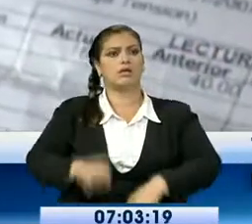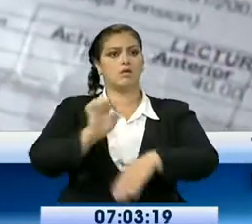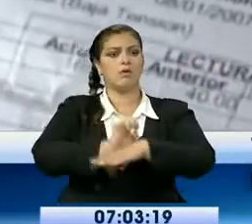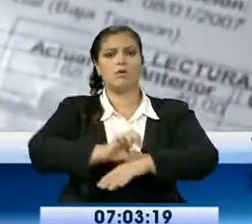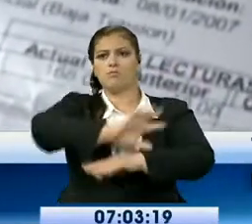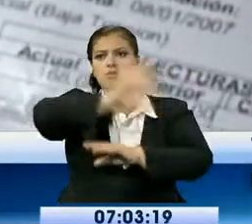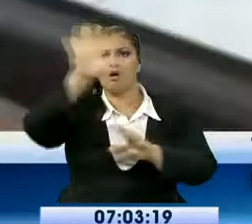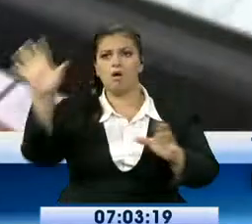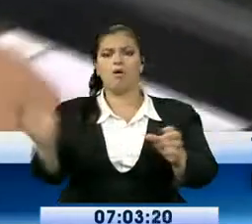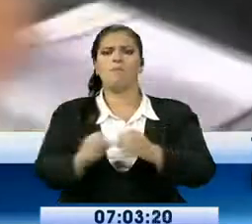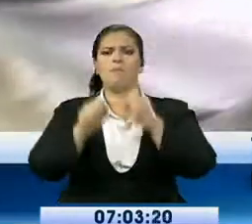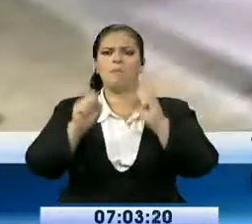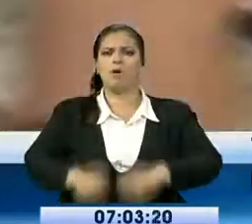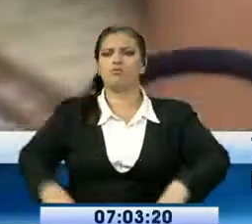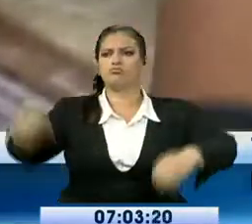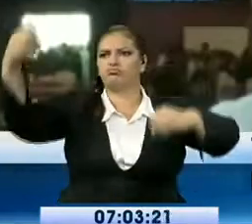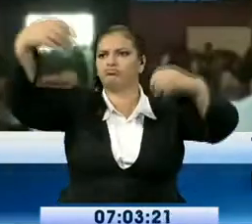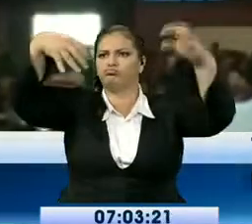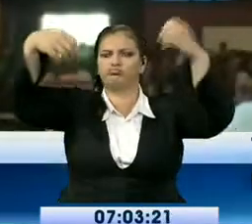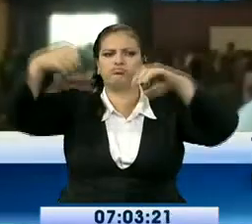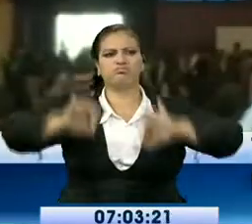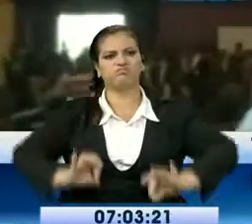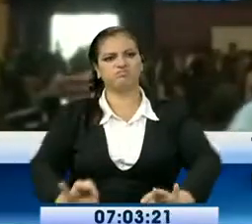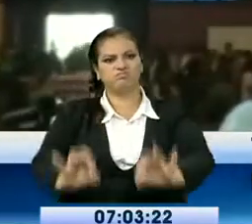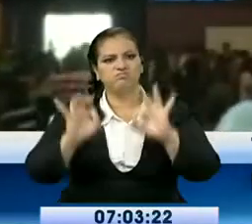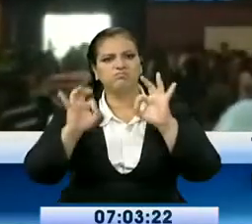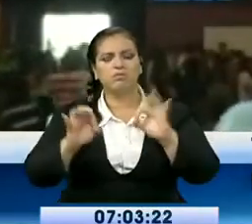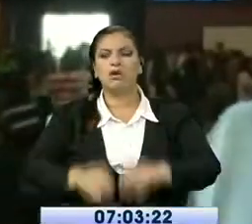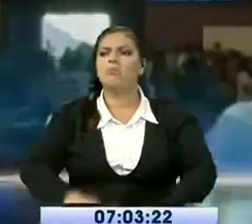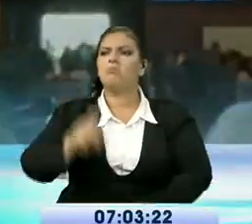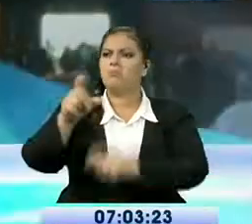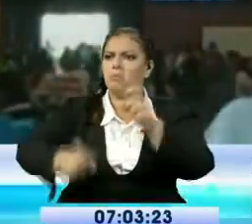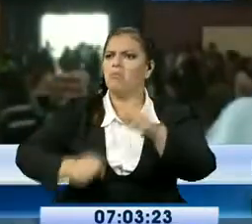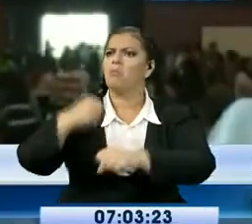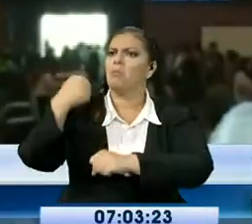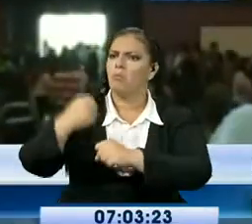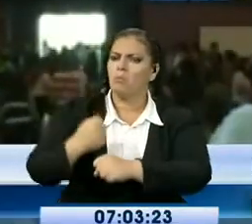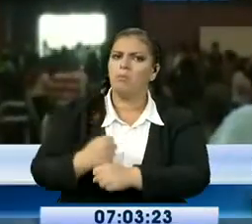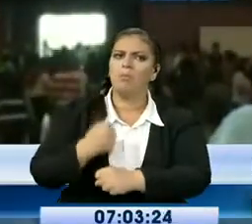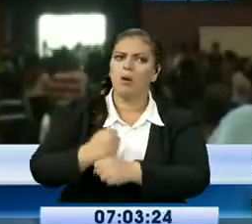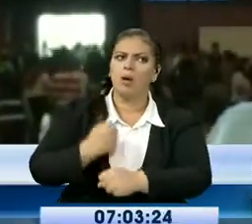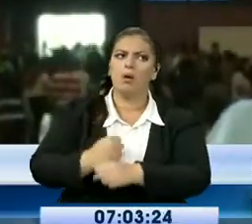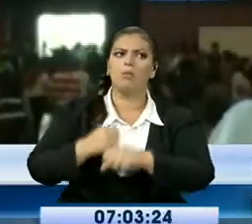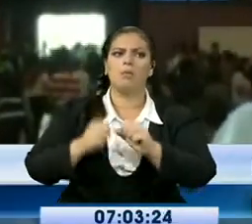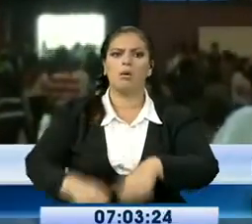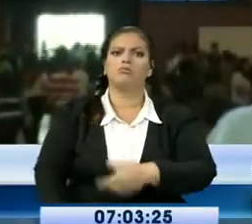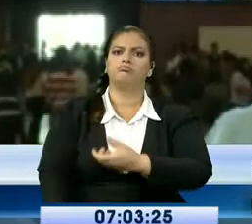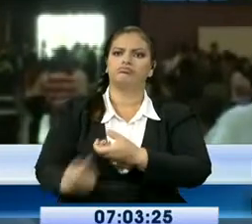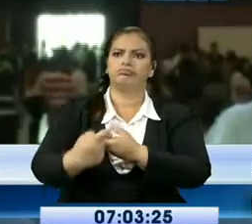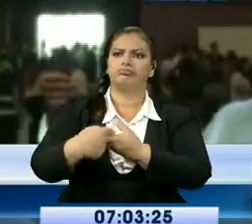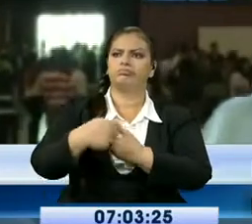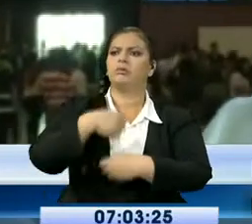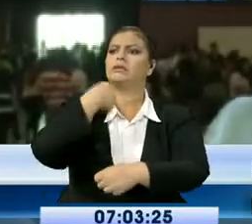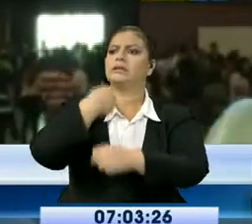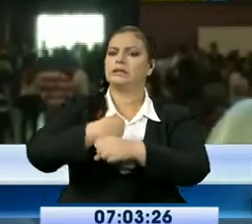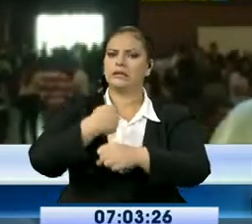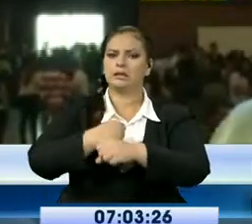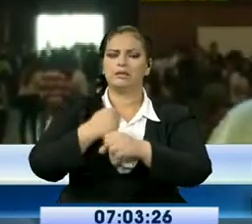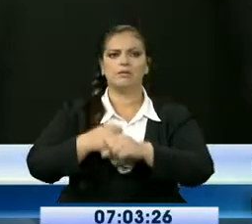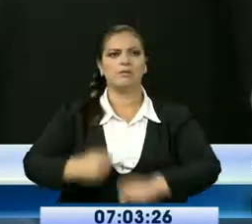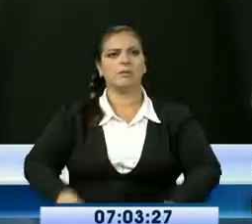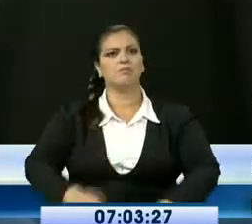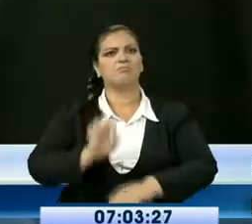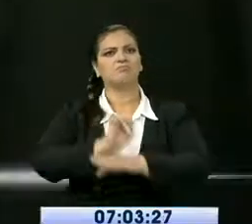la producción y plazas de empleo. Para el sector industrial específicamente, que va a generar empleo, que va a aumentar la producción a nivel